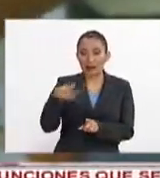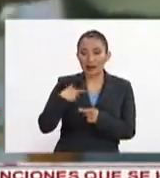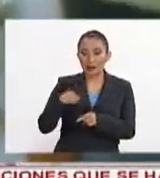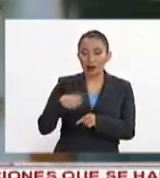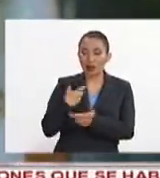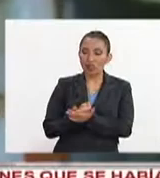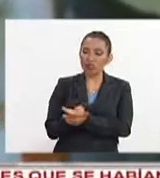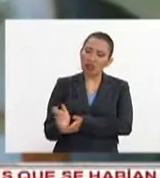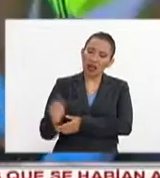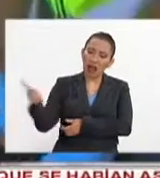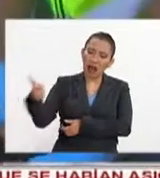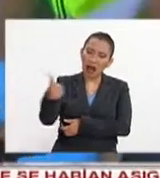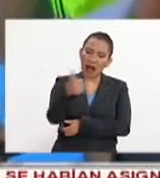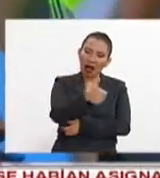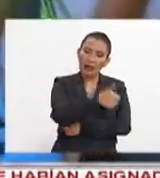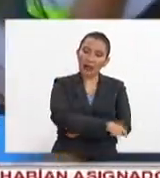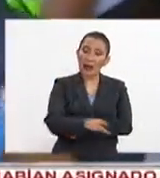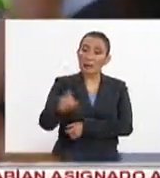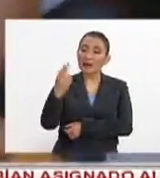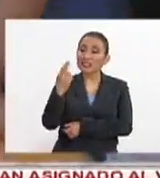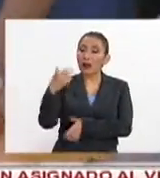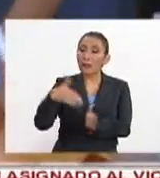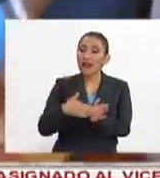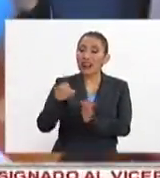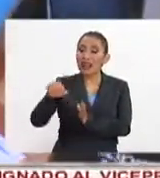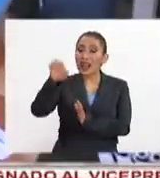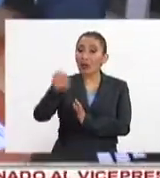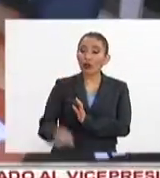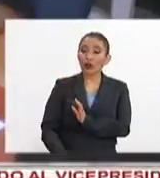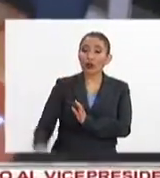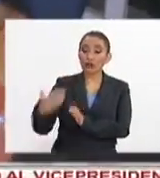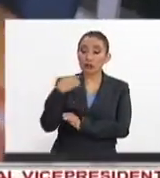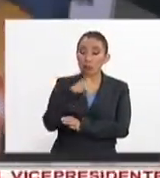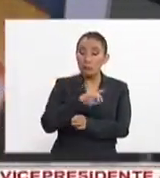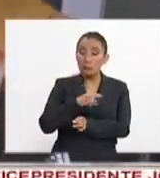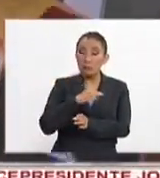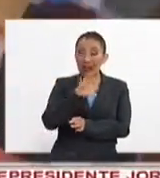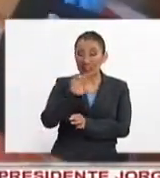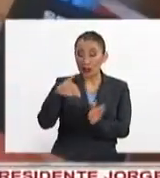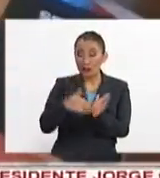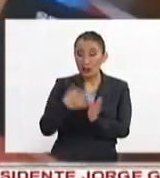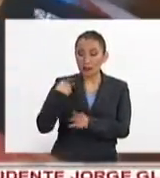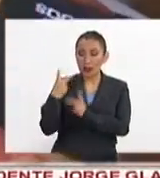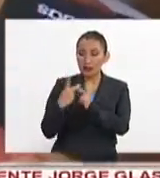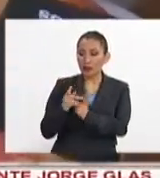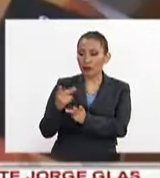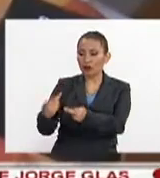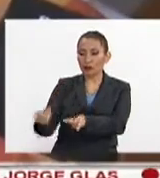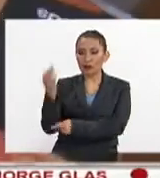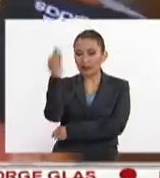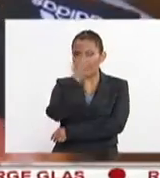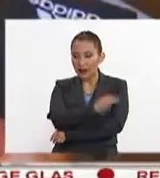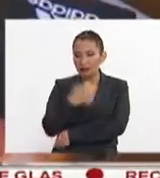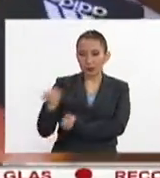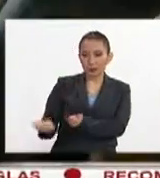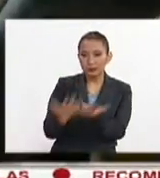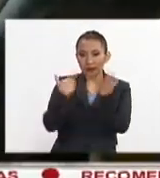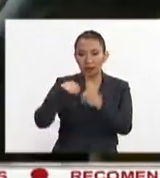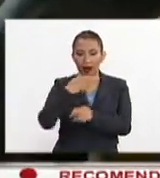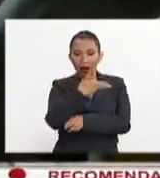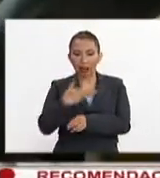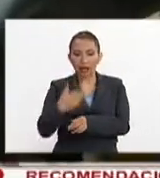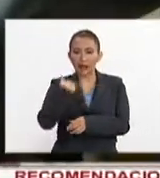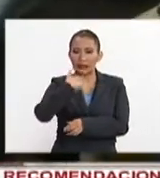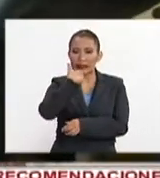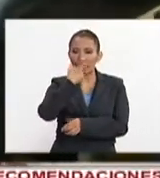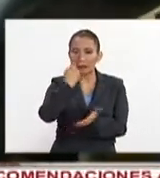traficantes cobraban aproximadamente 25.000 euros, es decir, $500,000 por pasaportes falsos, traslado y alojamiento en el